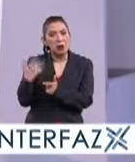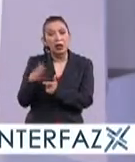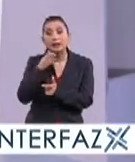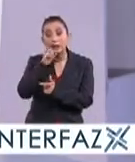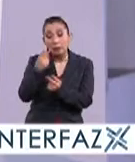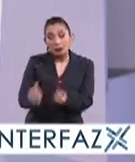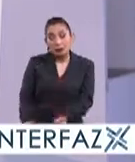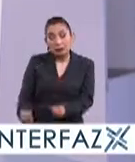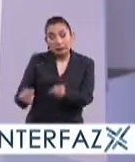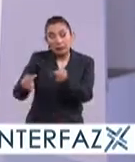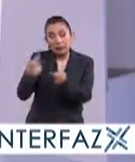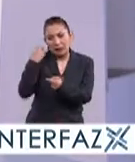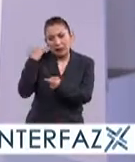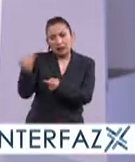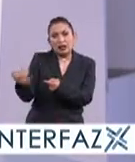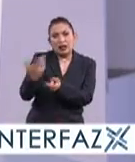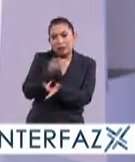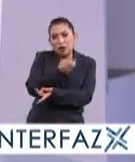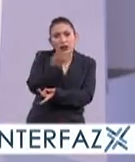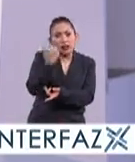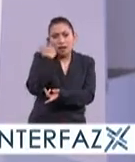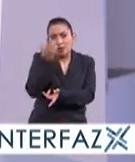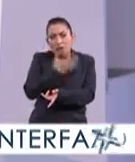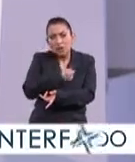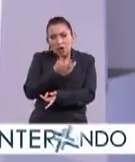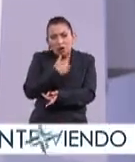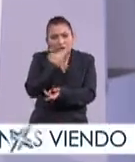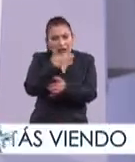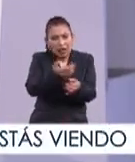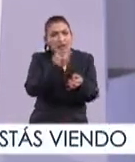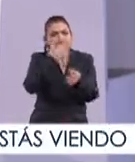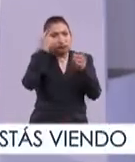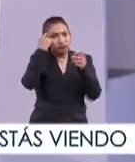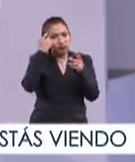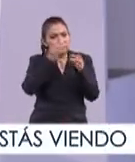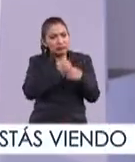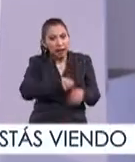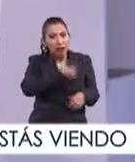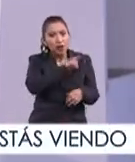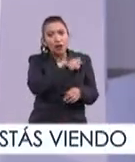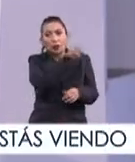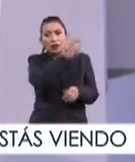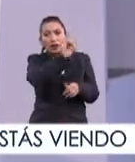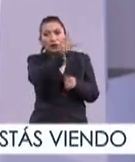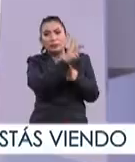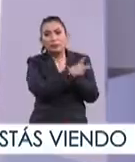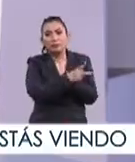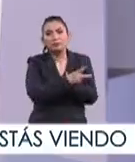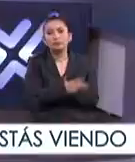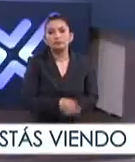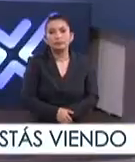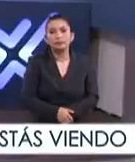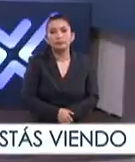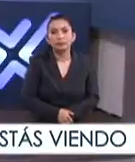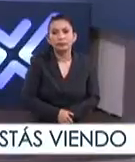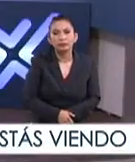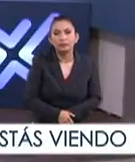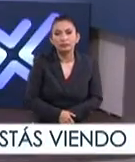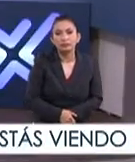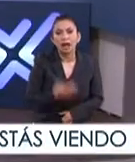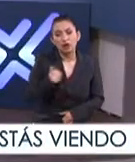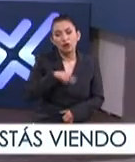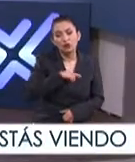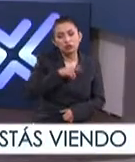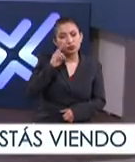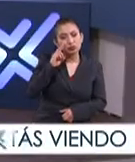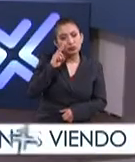infancia como pueden tener cualquier niño en cualquier país, cosa que a